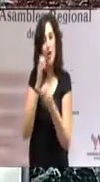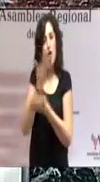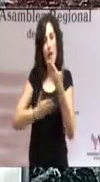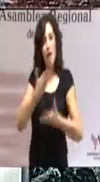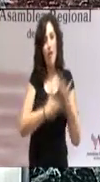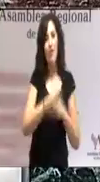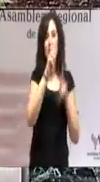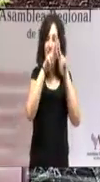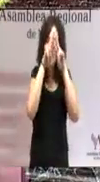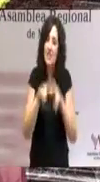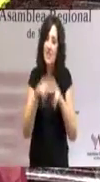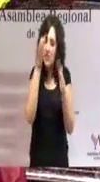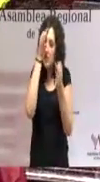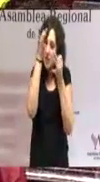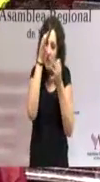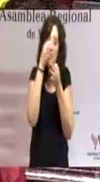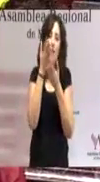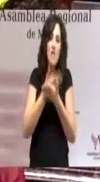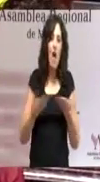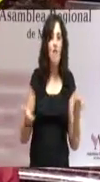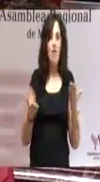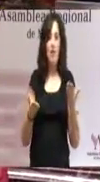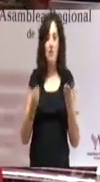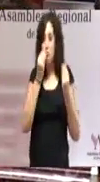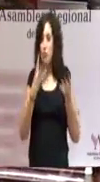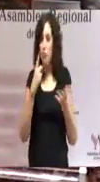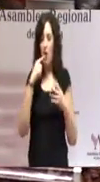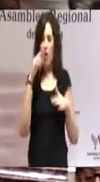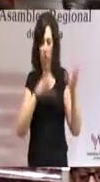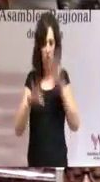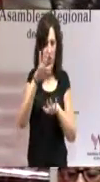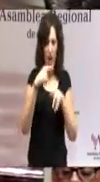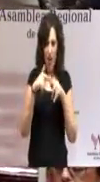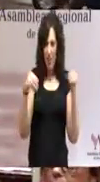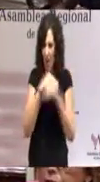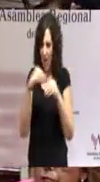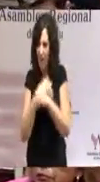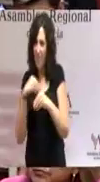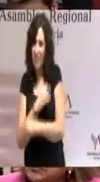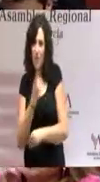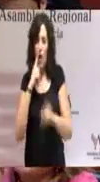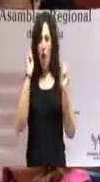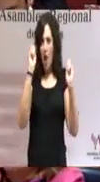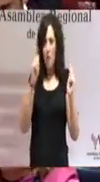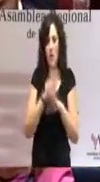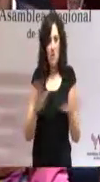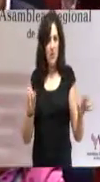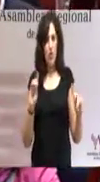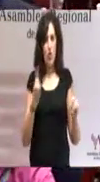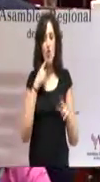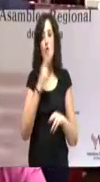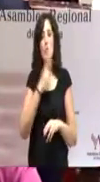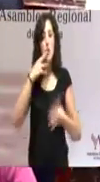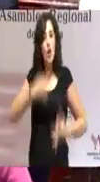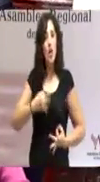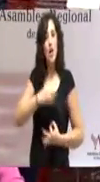análisis rigurosos y fiables, pero no distorsionados ni alarmistas, desde el compromiso real y serio con una región que aún